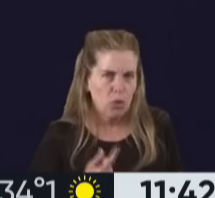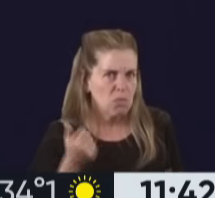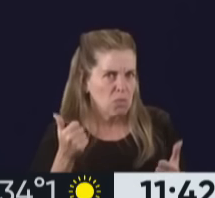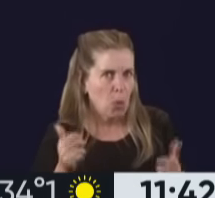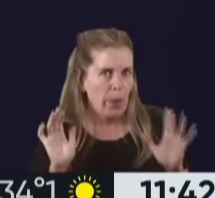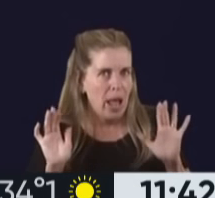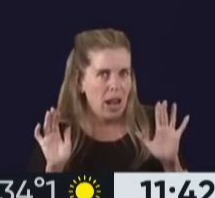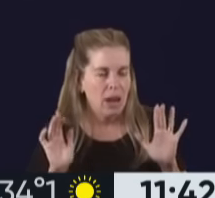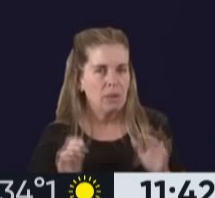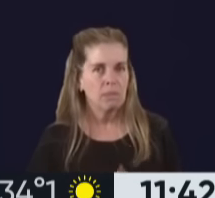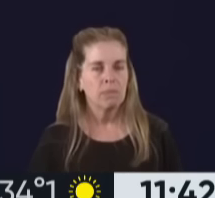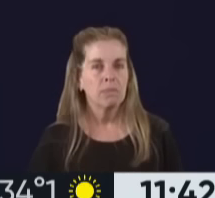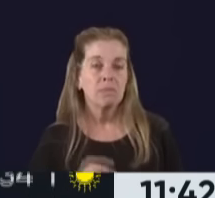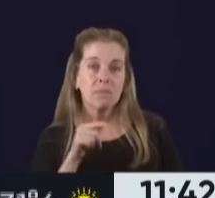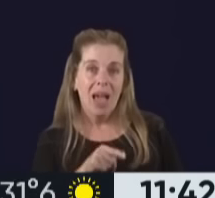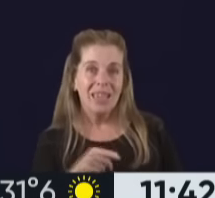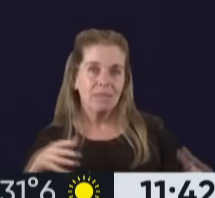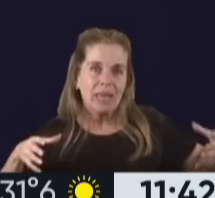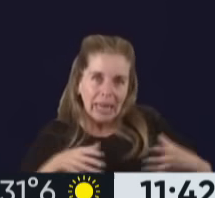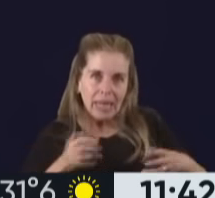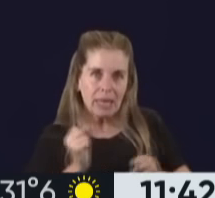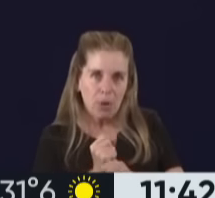donde efectivamente el